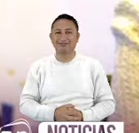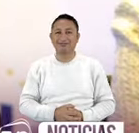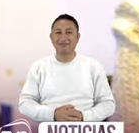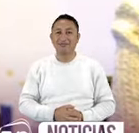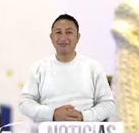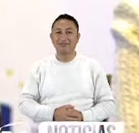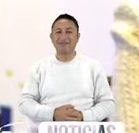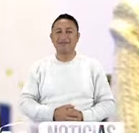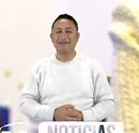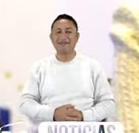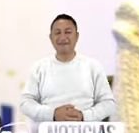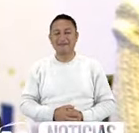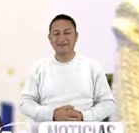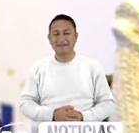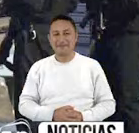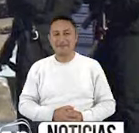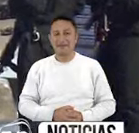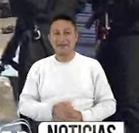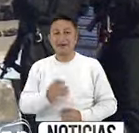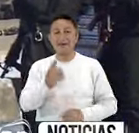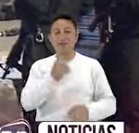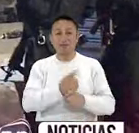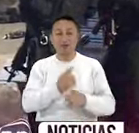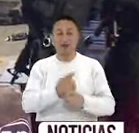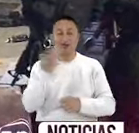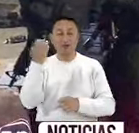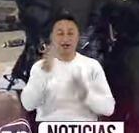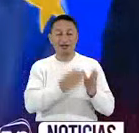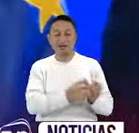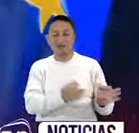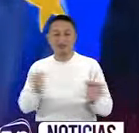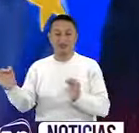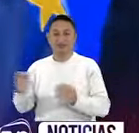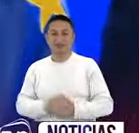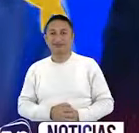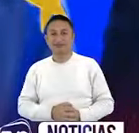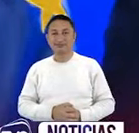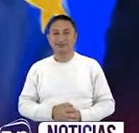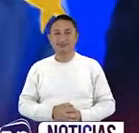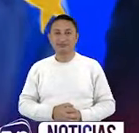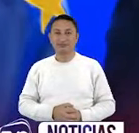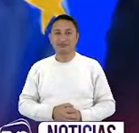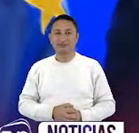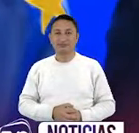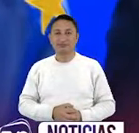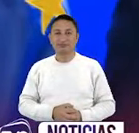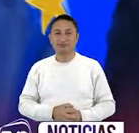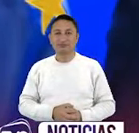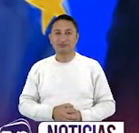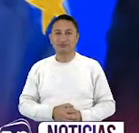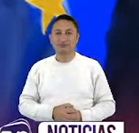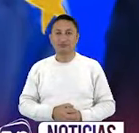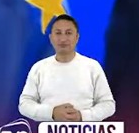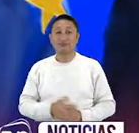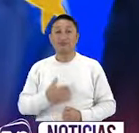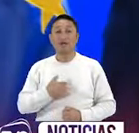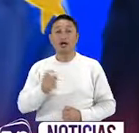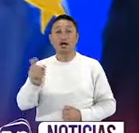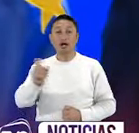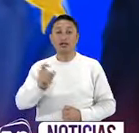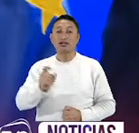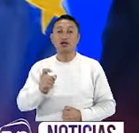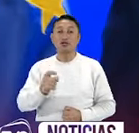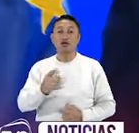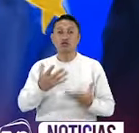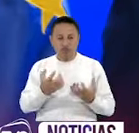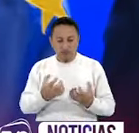Justificando el porqué la ampliación del estado de excepción. No, porque quiero, es necesario. Fue